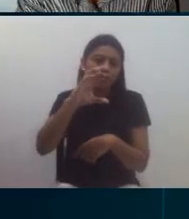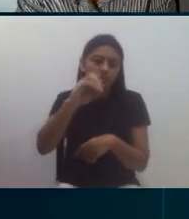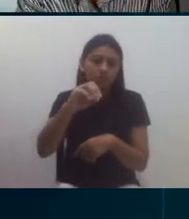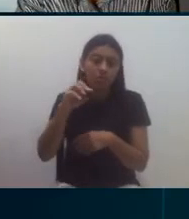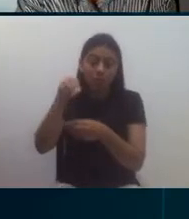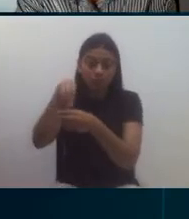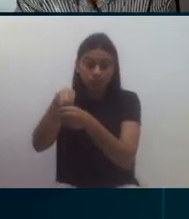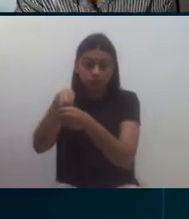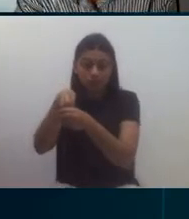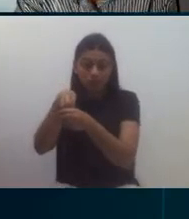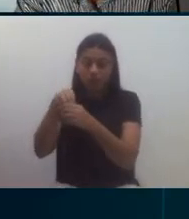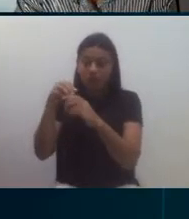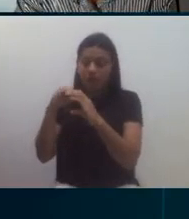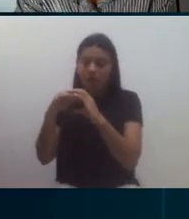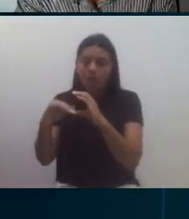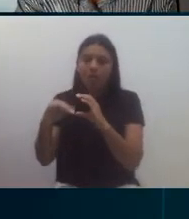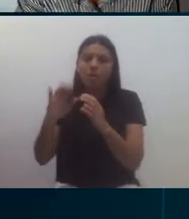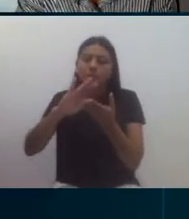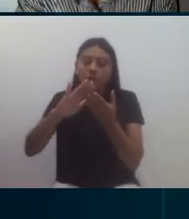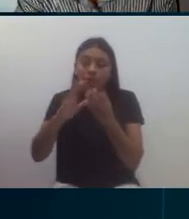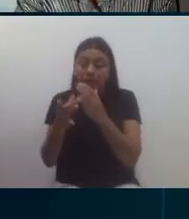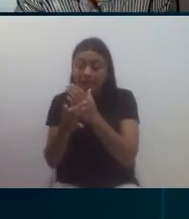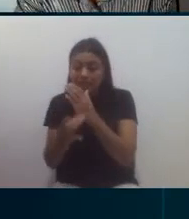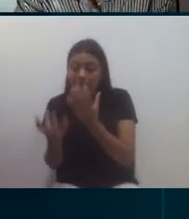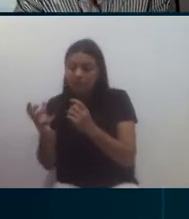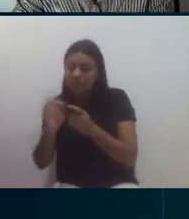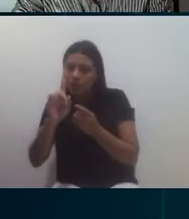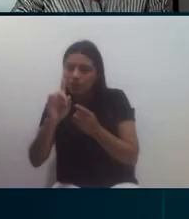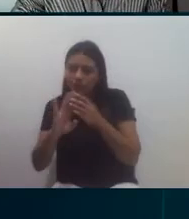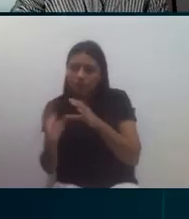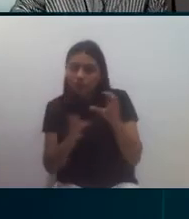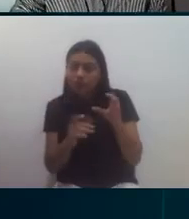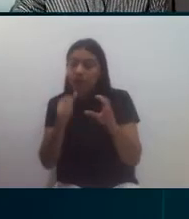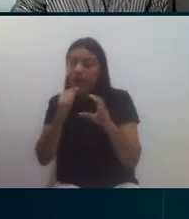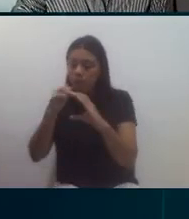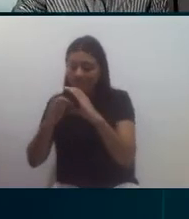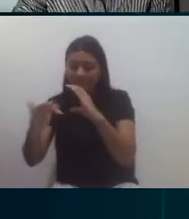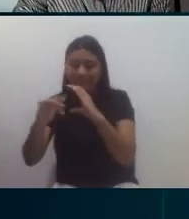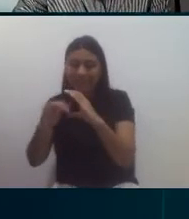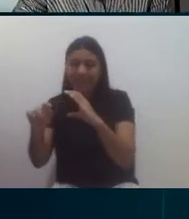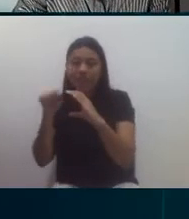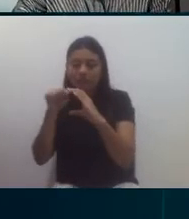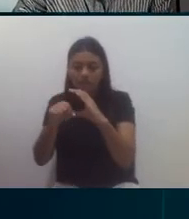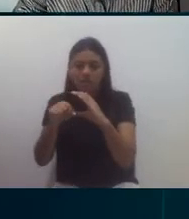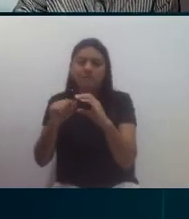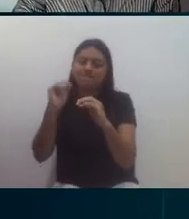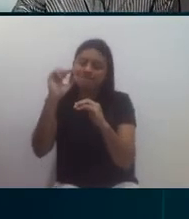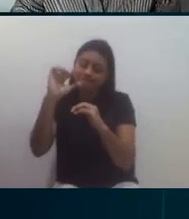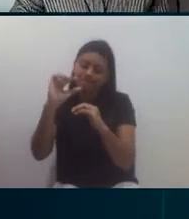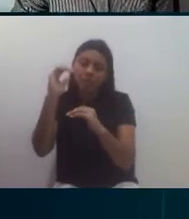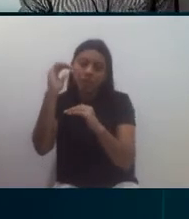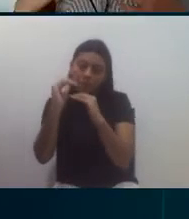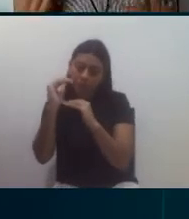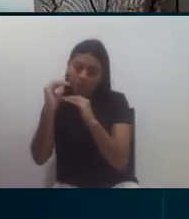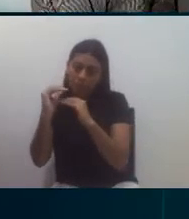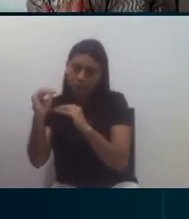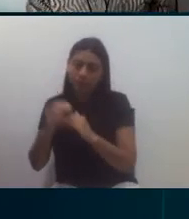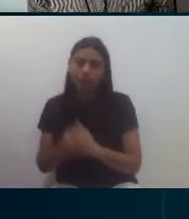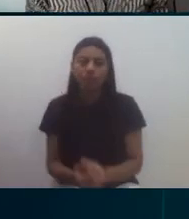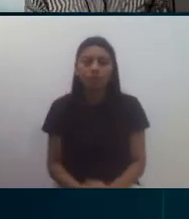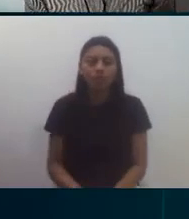en aguas residuales, nos disminuye aún más. ¿Listo? ¿Qué pasa acá? Digamos que